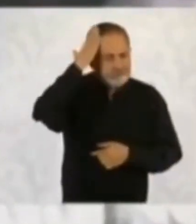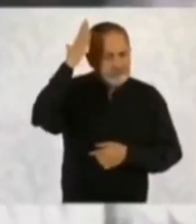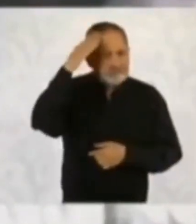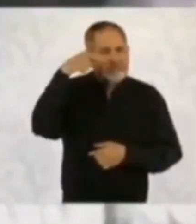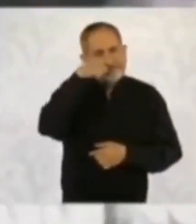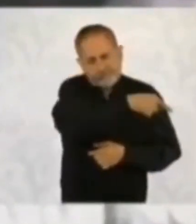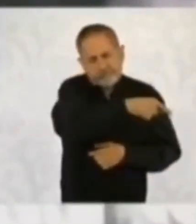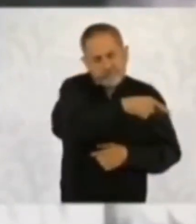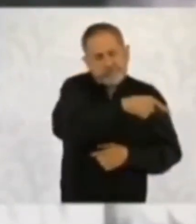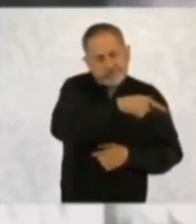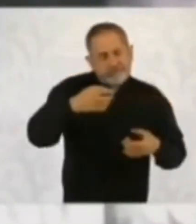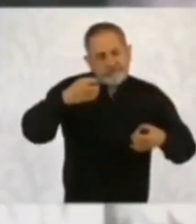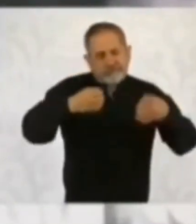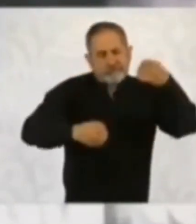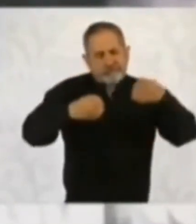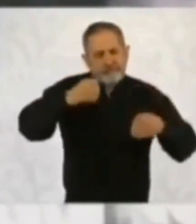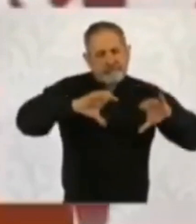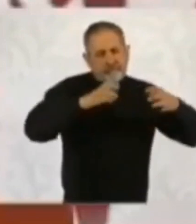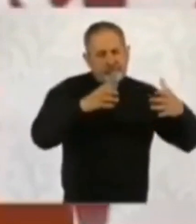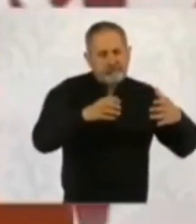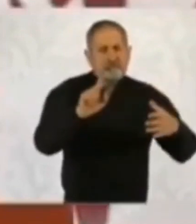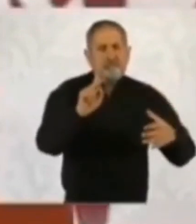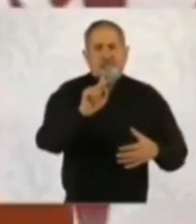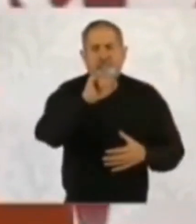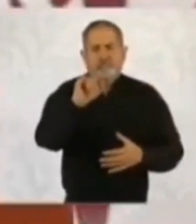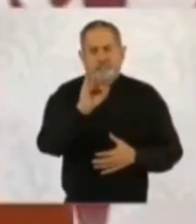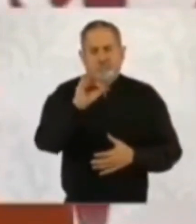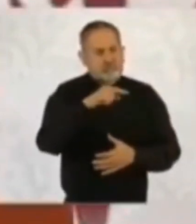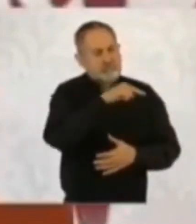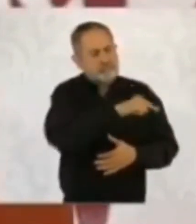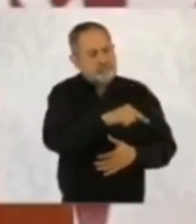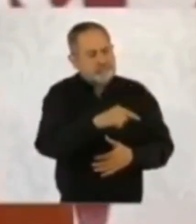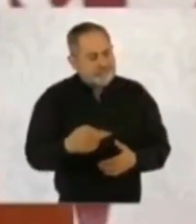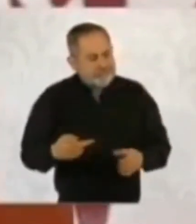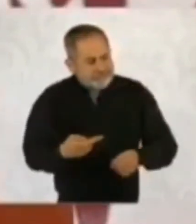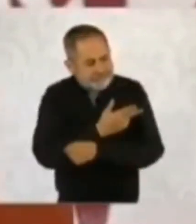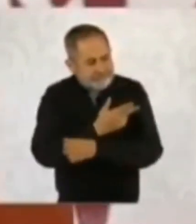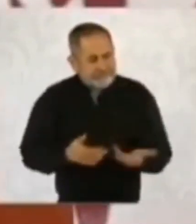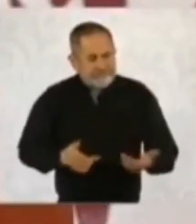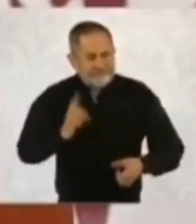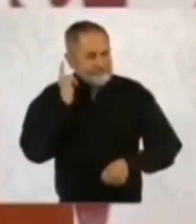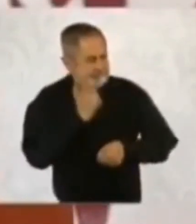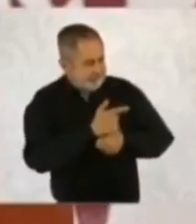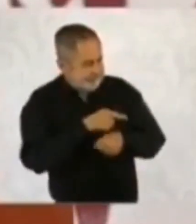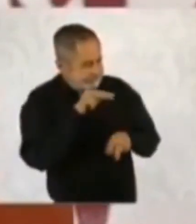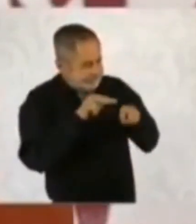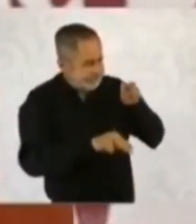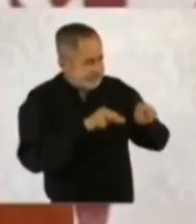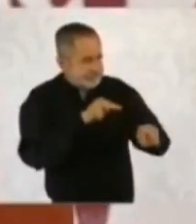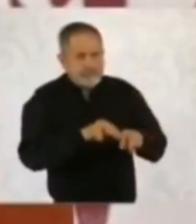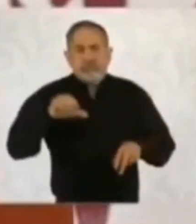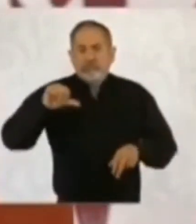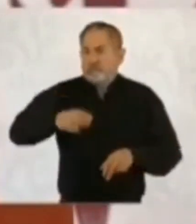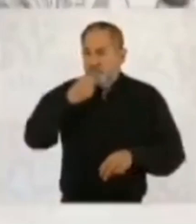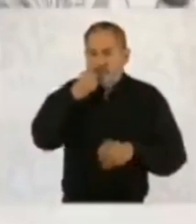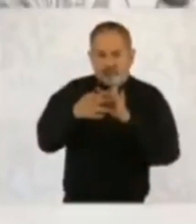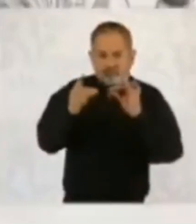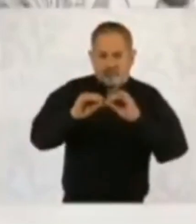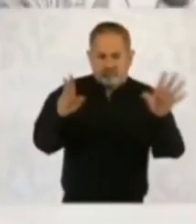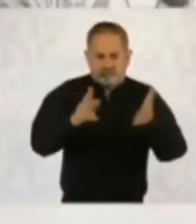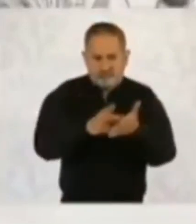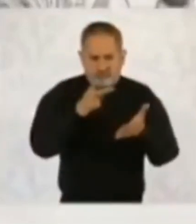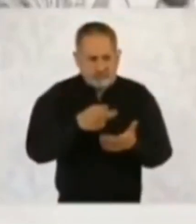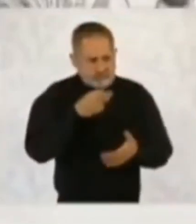jerarquía y a la competencia y a la obligación del juez. ¿Qué es lo que hemos encontrado y que se ha dicho el día de hoy con mucha